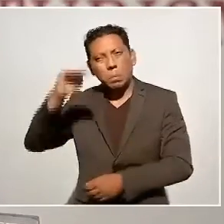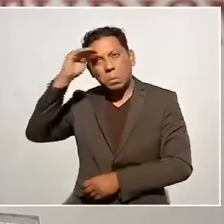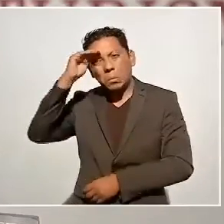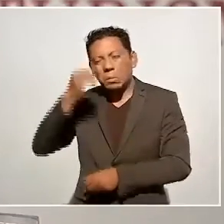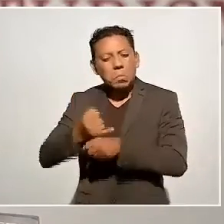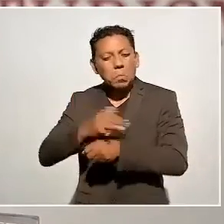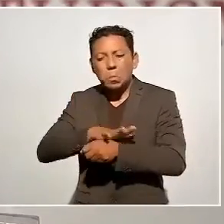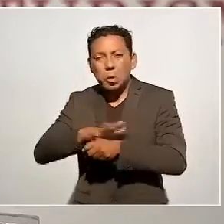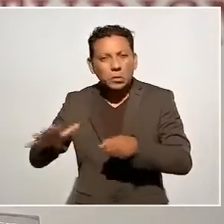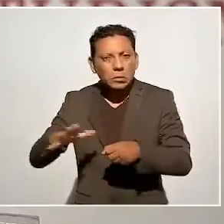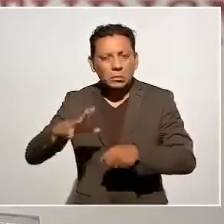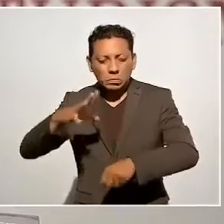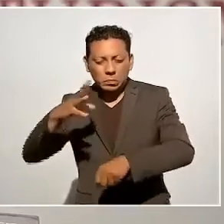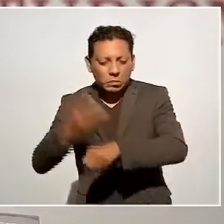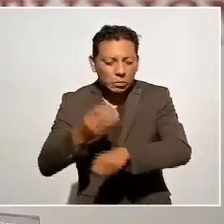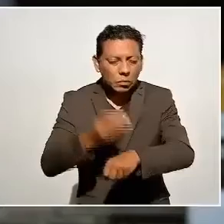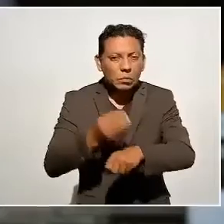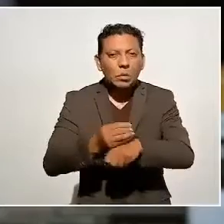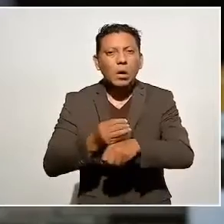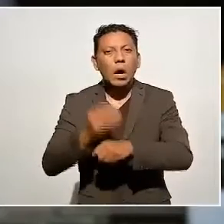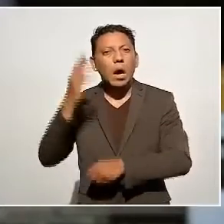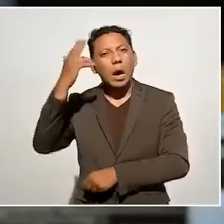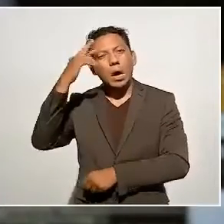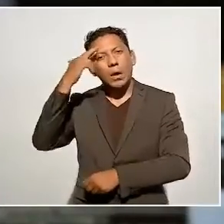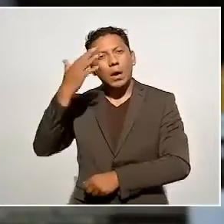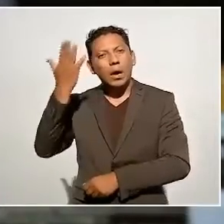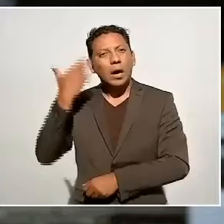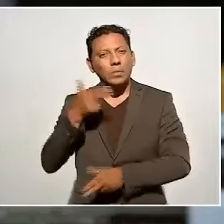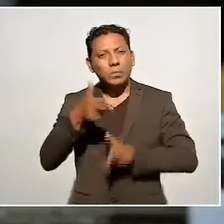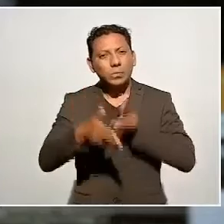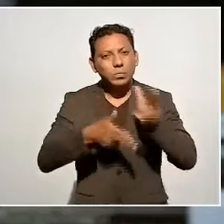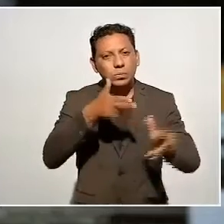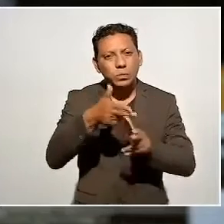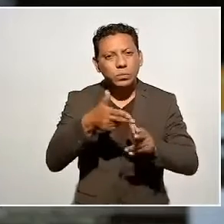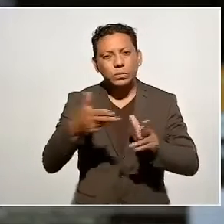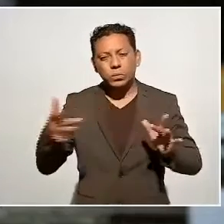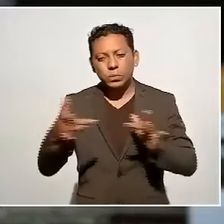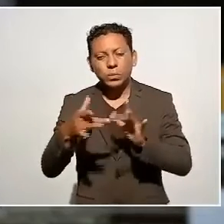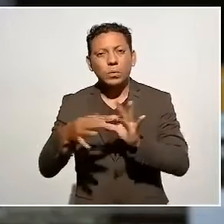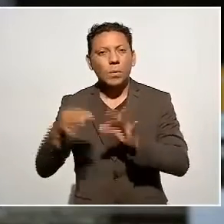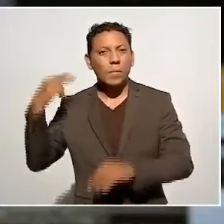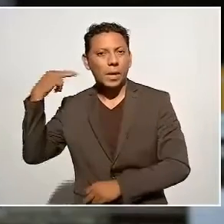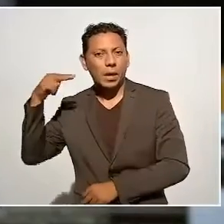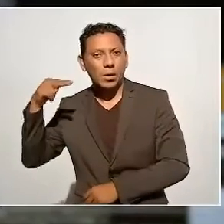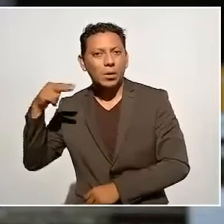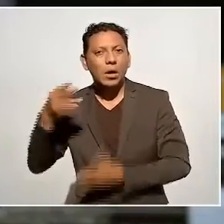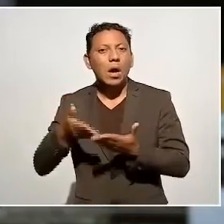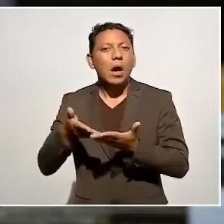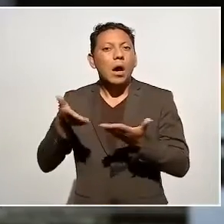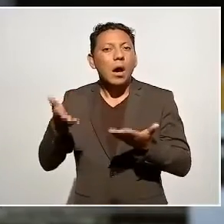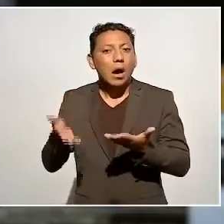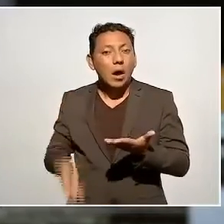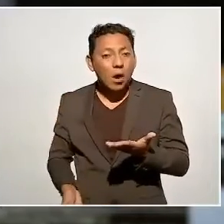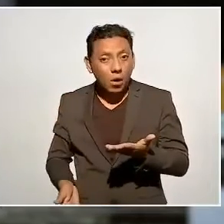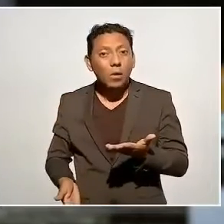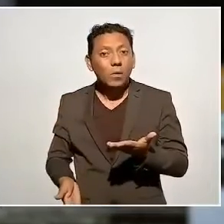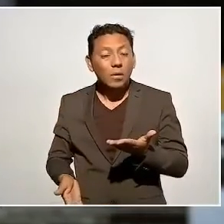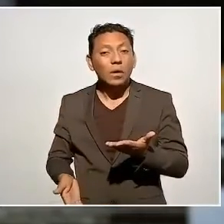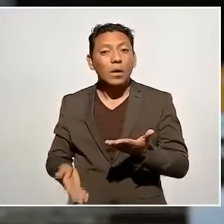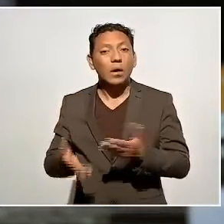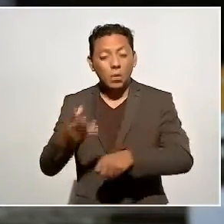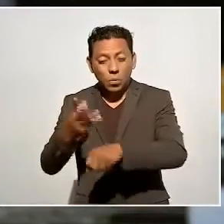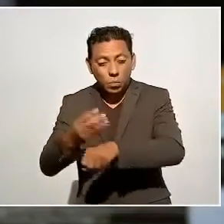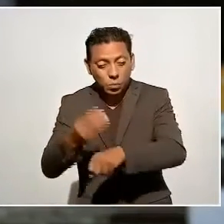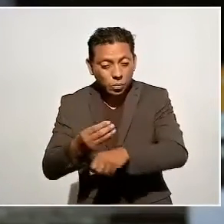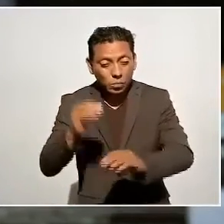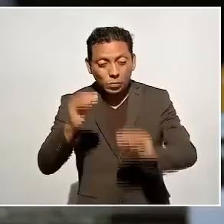la construcción del primero ferrocarril que uniría la capital con el puerto de Veracruz. De igual manera, al